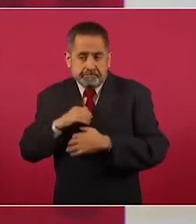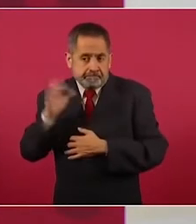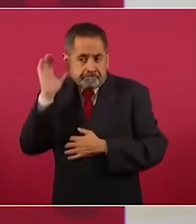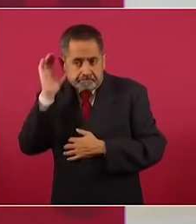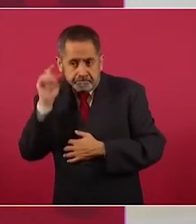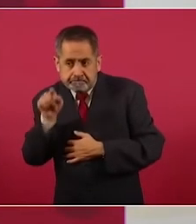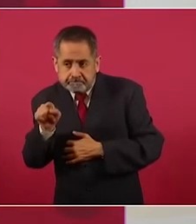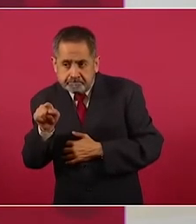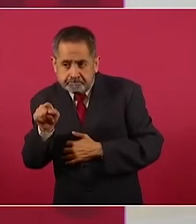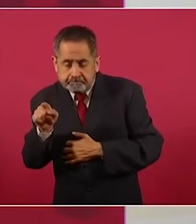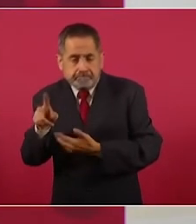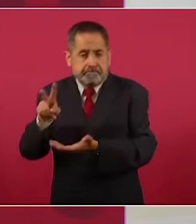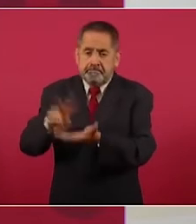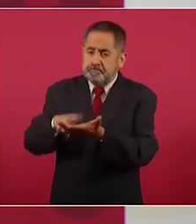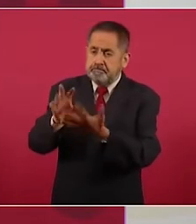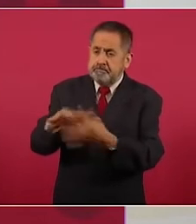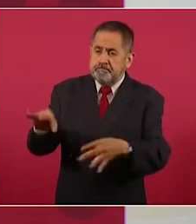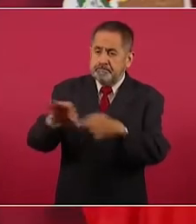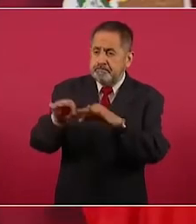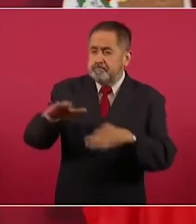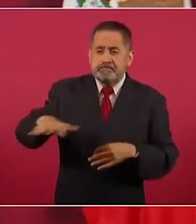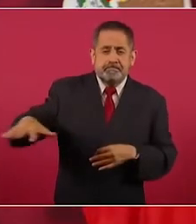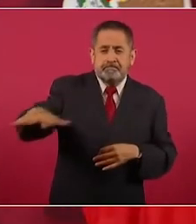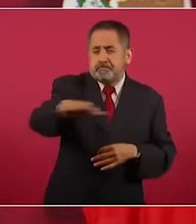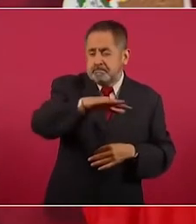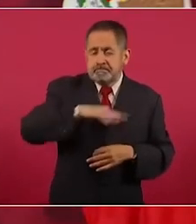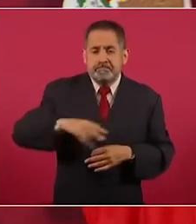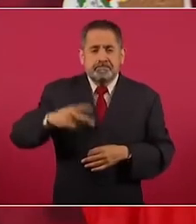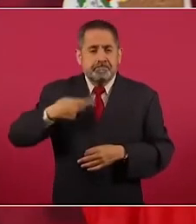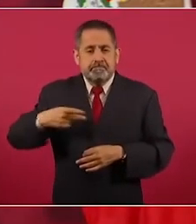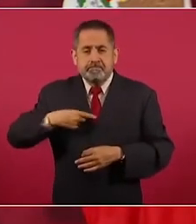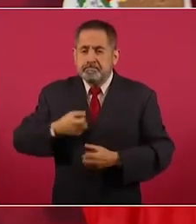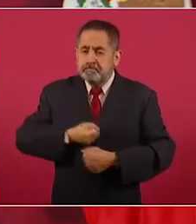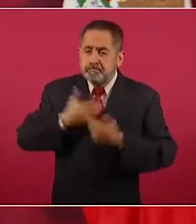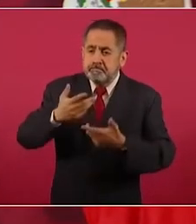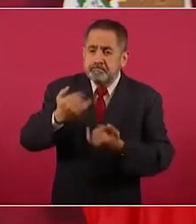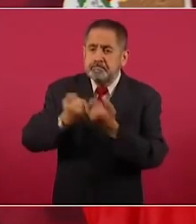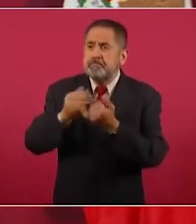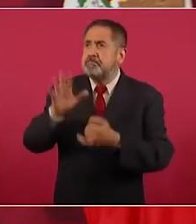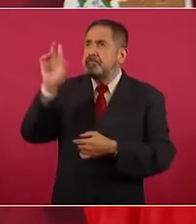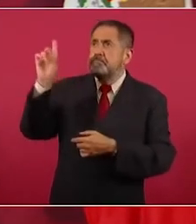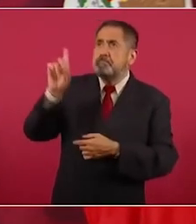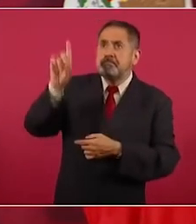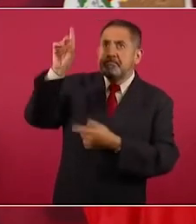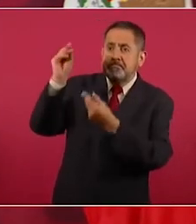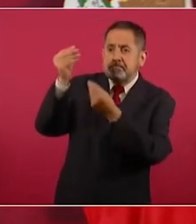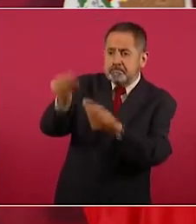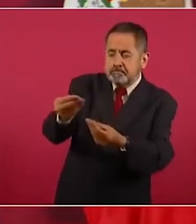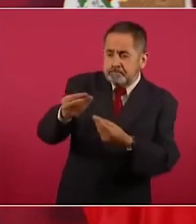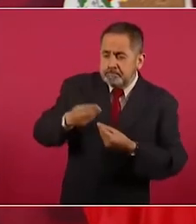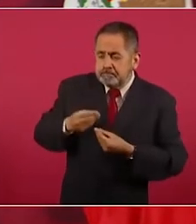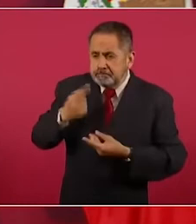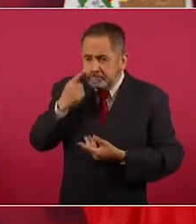La voz del pueblo es la voz de Dios y es la voz de la historia.